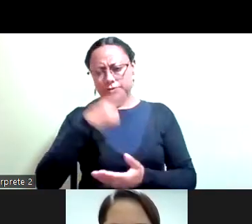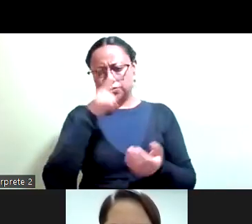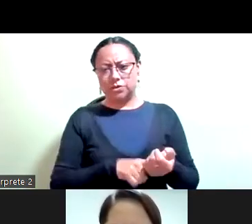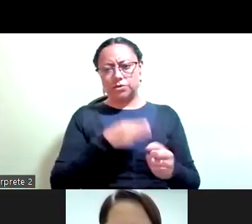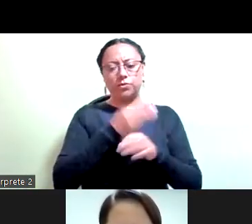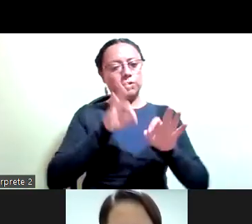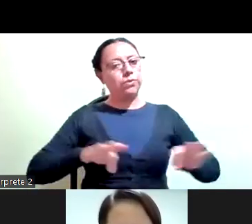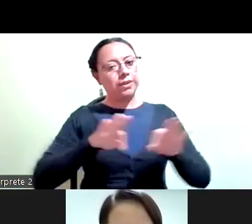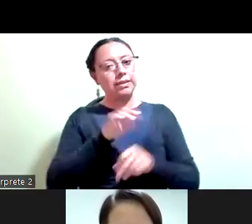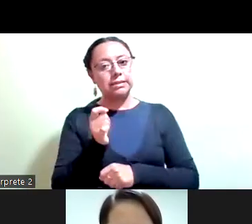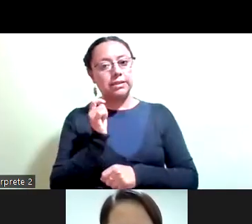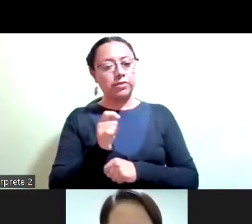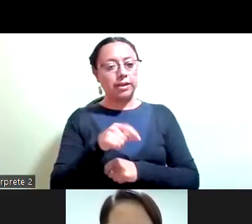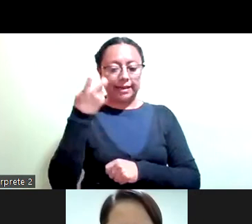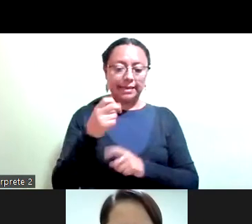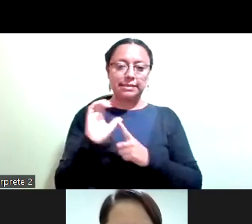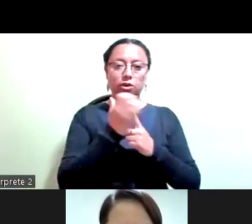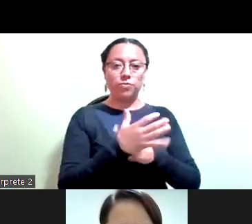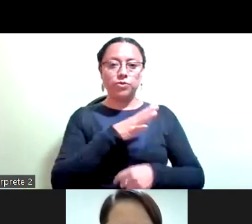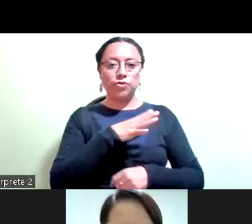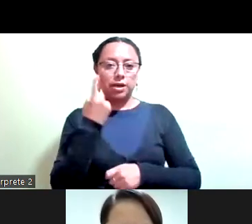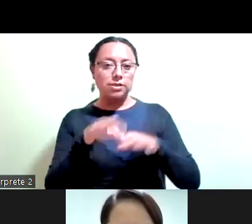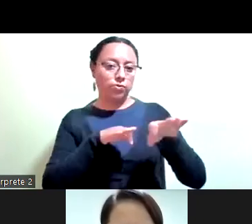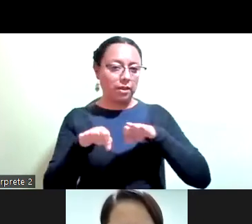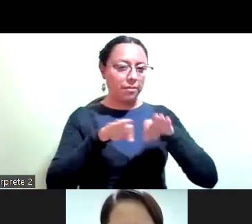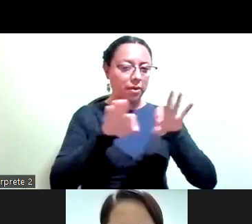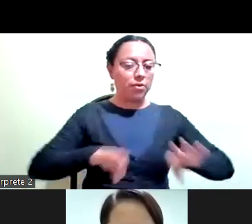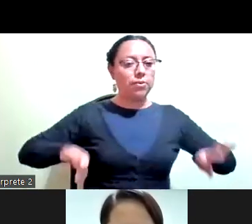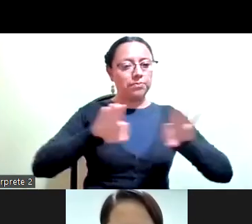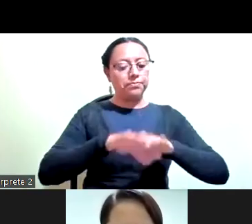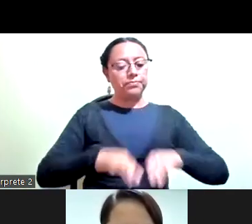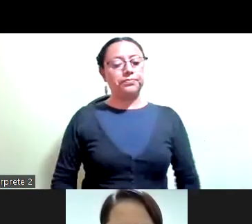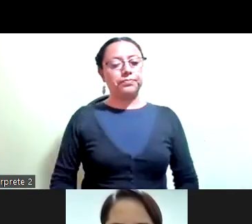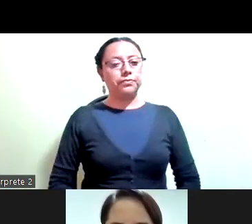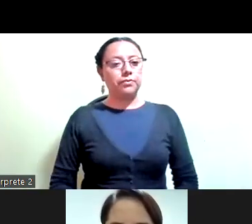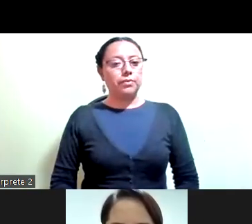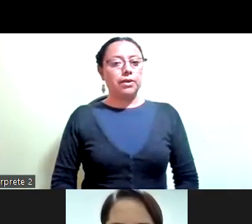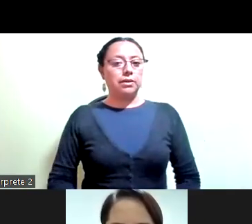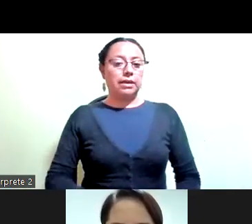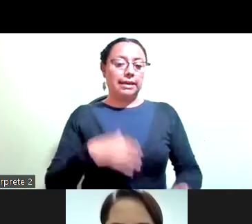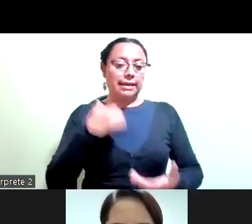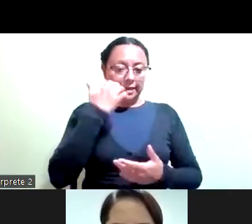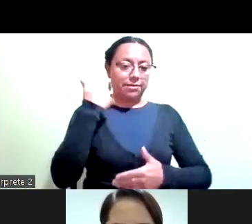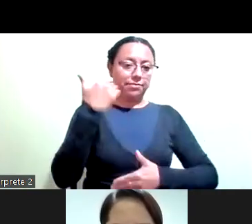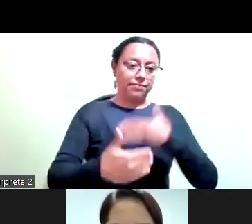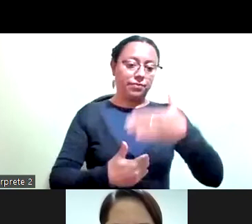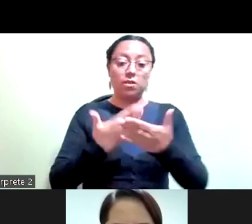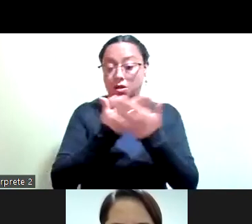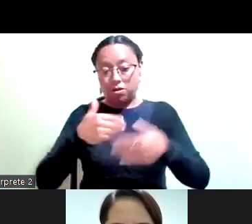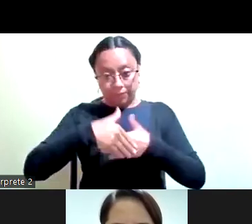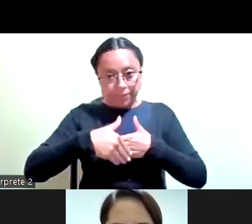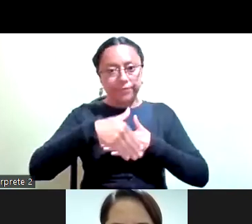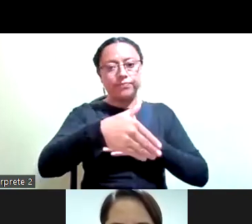una labor importante, hay una pretensión de que camine, y que lo que tenemos que hacer de ahora en adelante es,